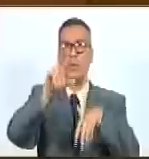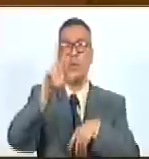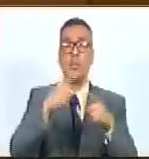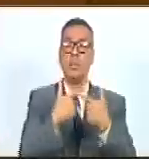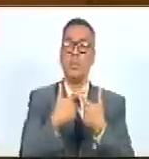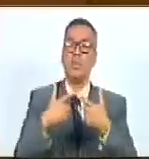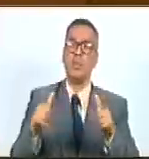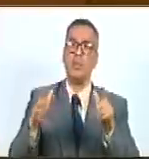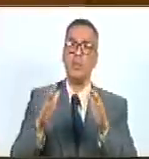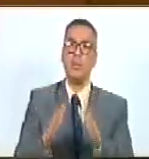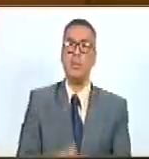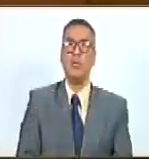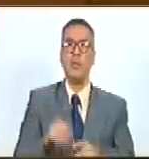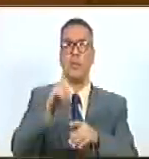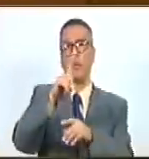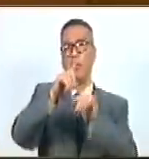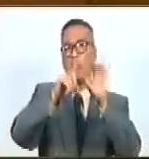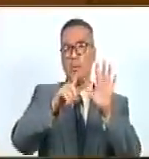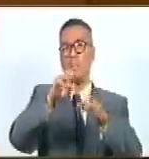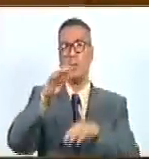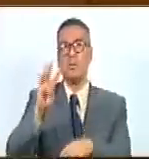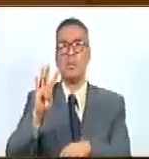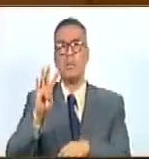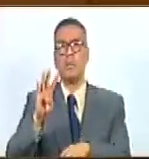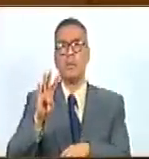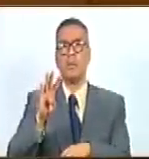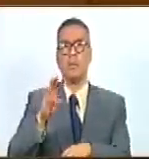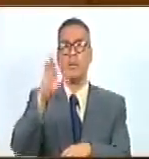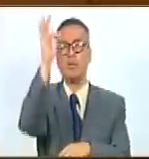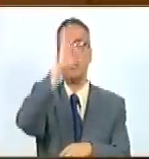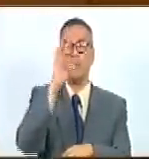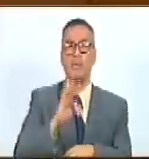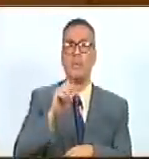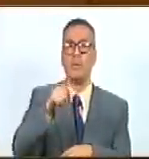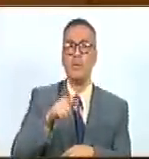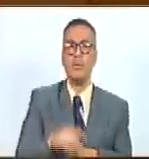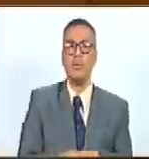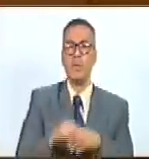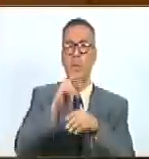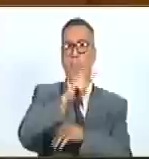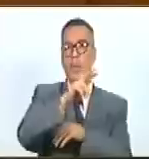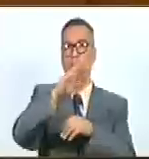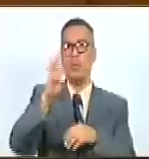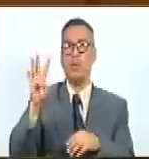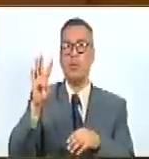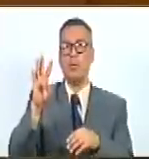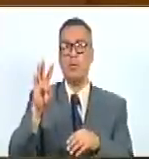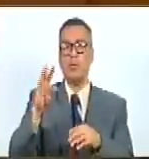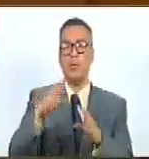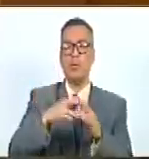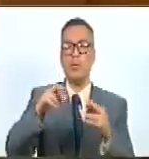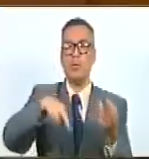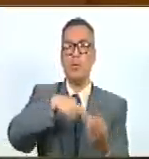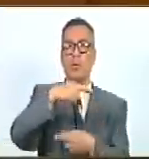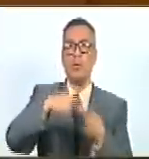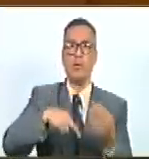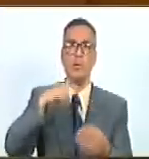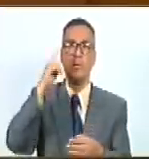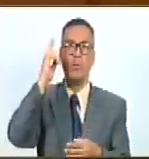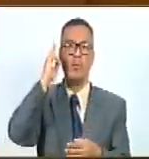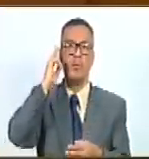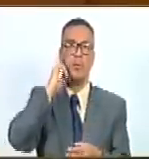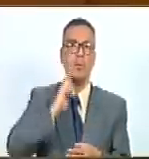Independencia 164 de la Federación y 24 de la Revolución